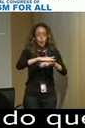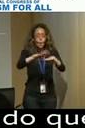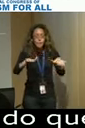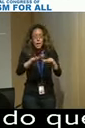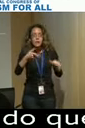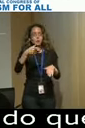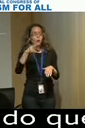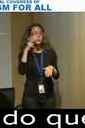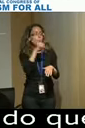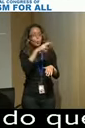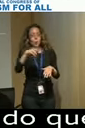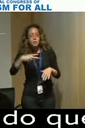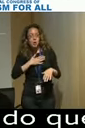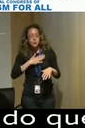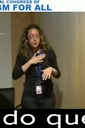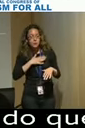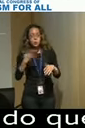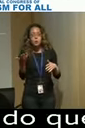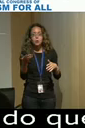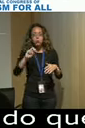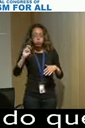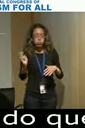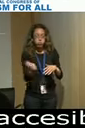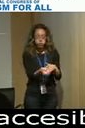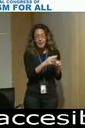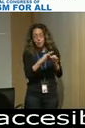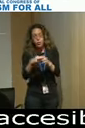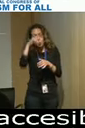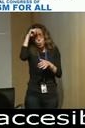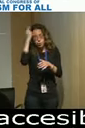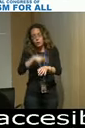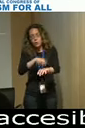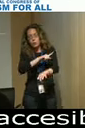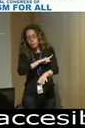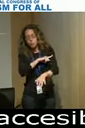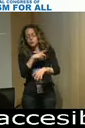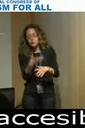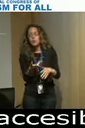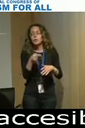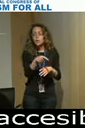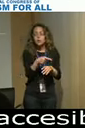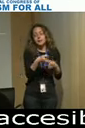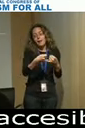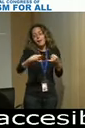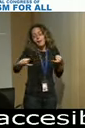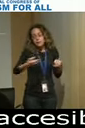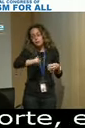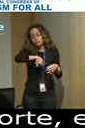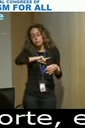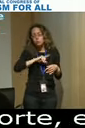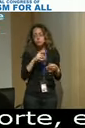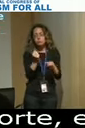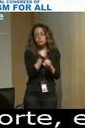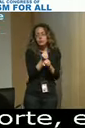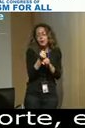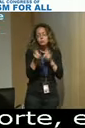los museos, el patrimonio, todo lo que tiene que ver con cultura, con deporte. Entonces, bueno, ese es un poco el eje en el que nosotros trabajamos como